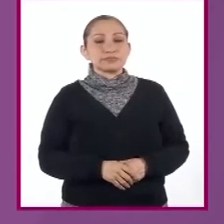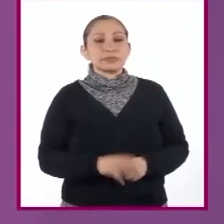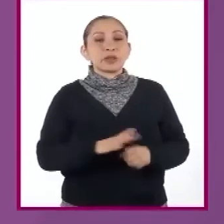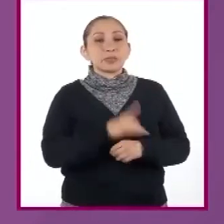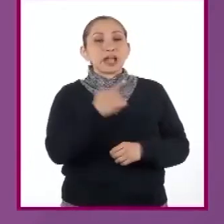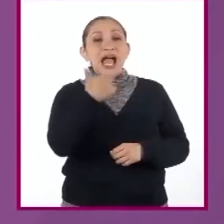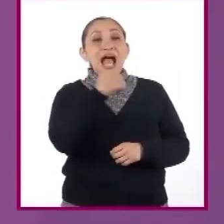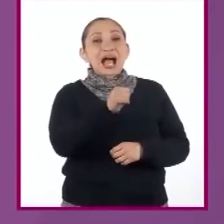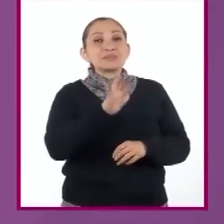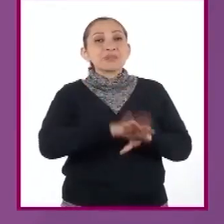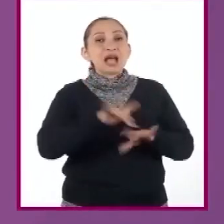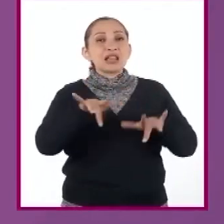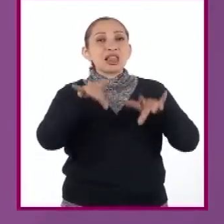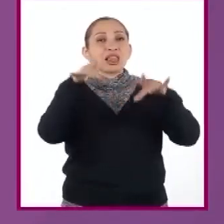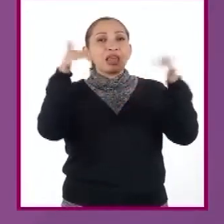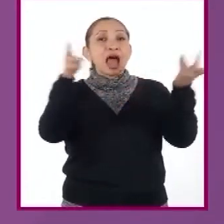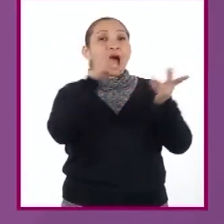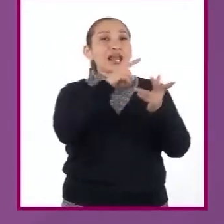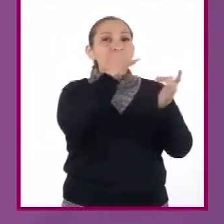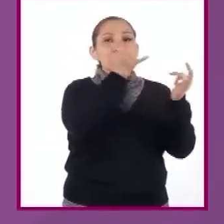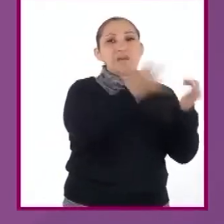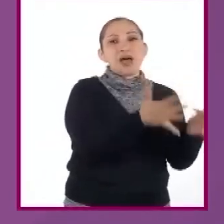Porque el gas es más ligero que el aire.